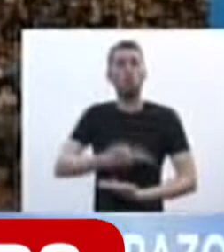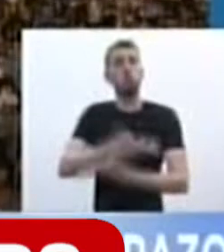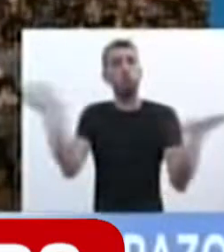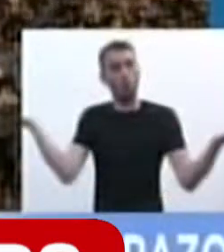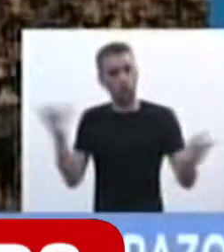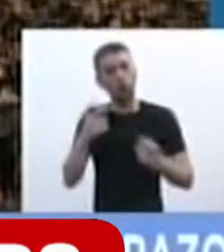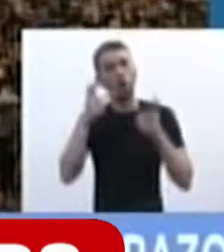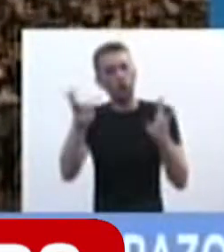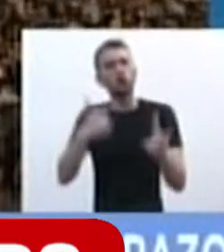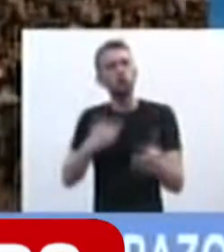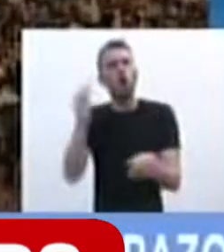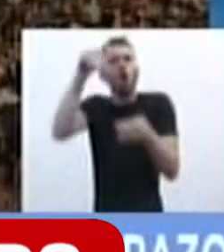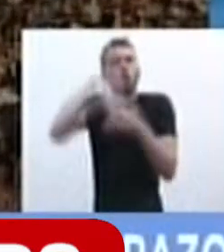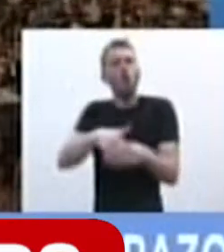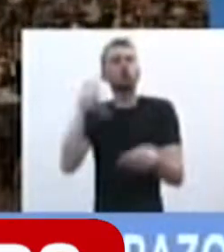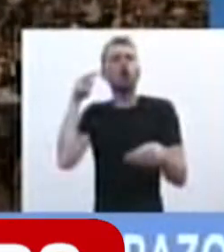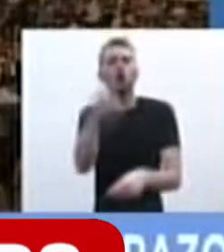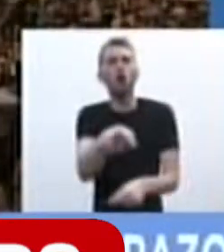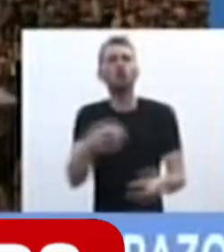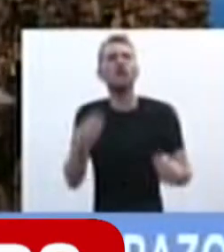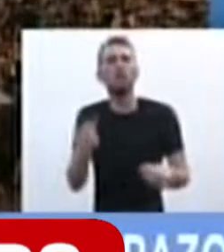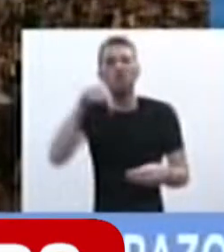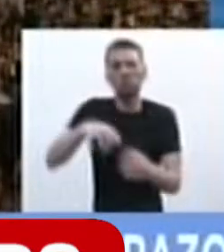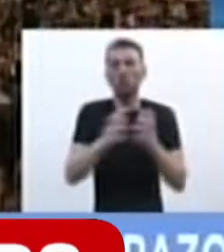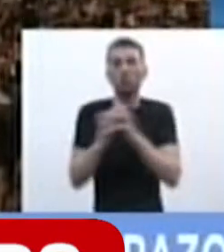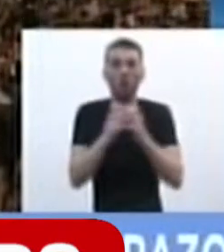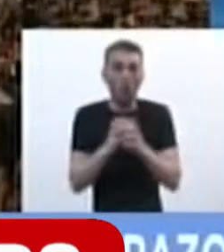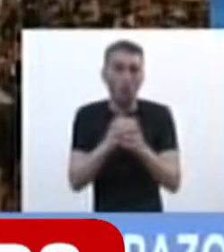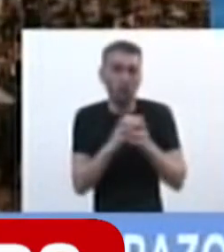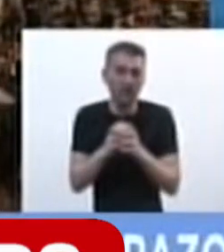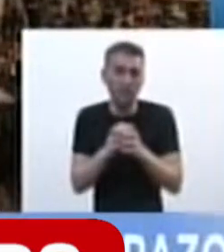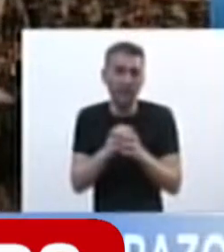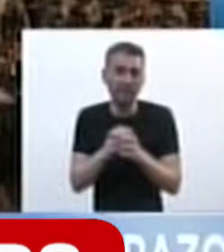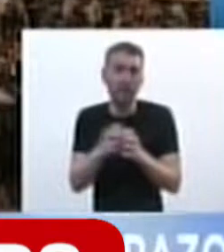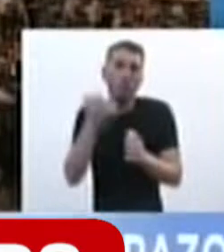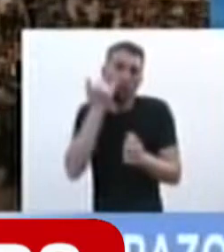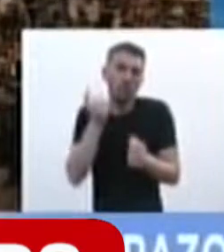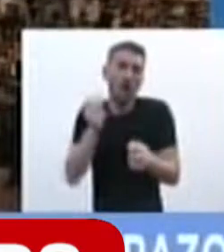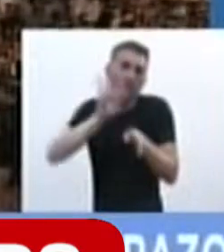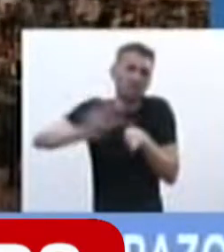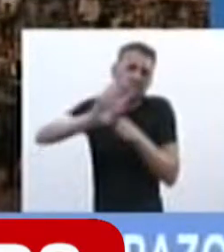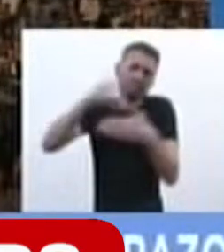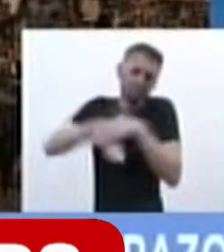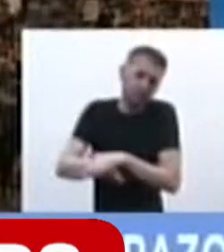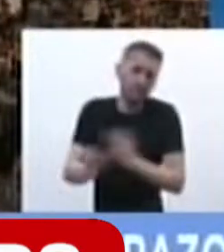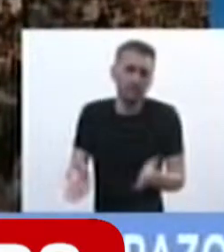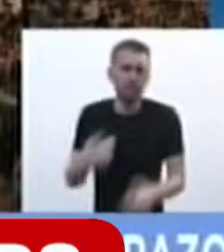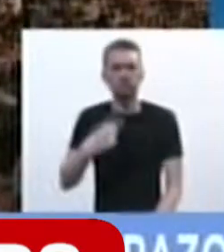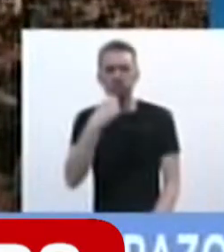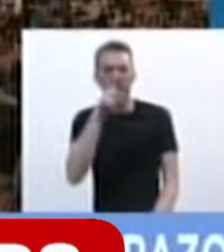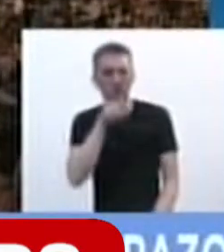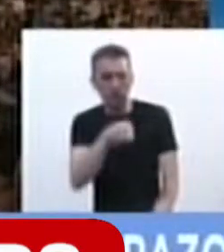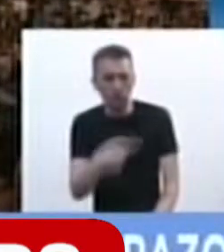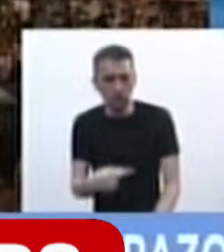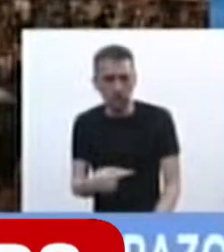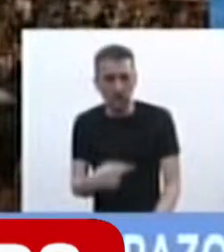públicamente que él iba a votar en contra porque este era un debate que no estaba saldado en la sociedad. Yo le pregunto, ¿qué